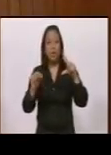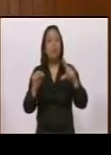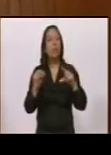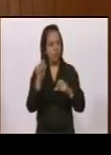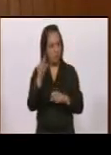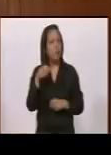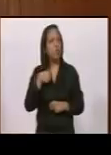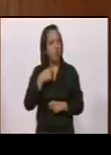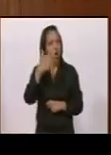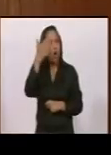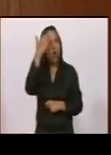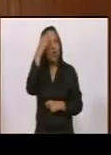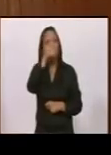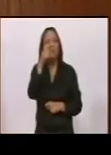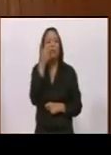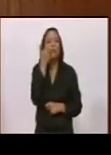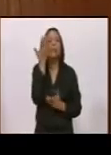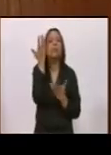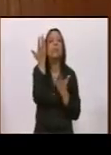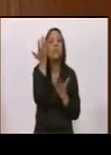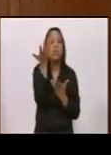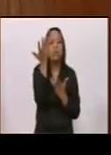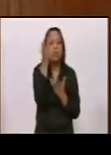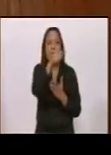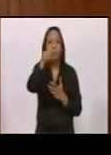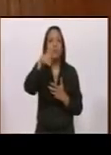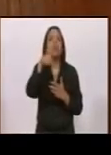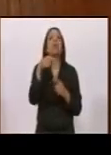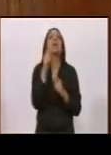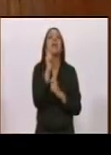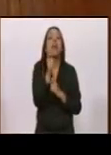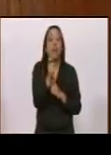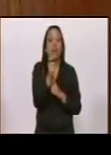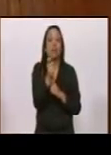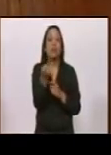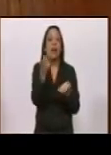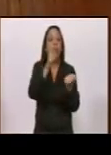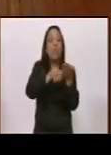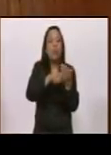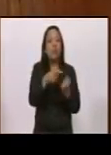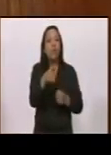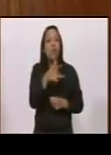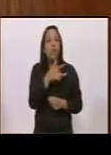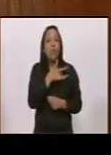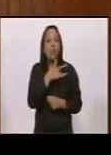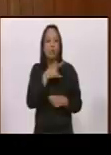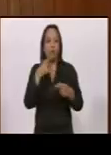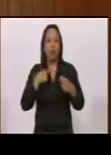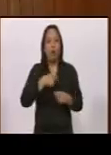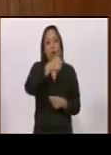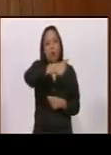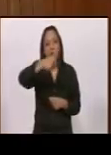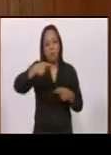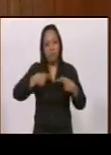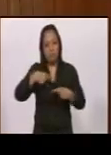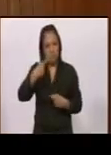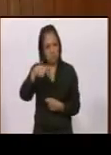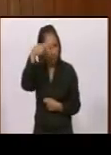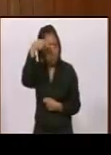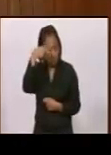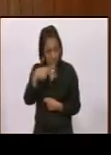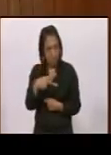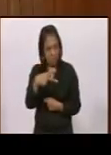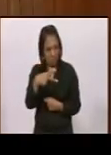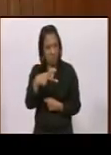conozco los anhelos y la esperanza que hay en el corazón de los mexicanos.